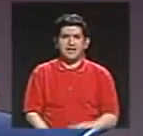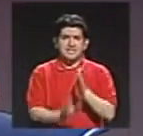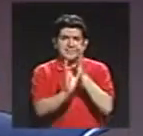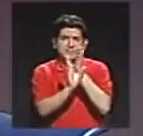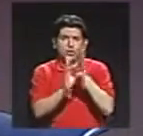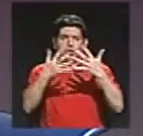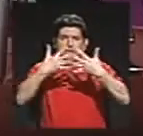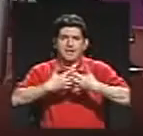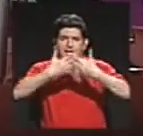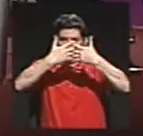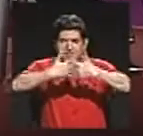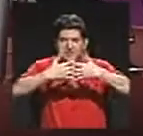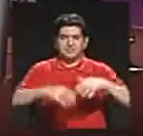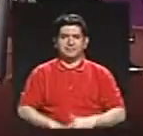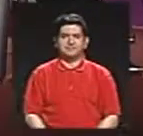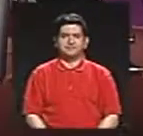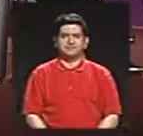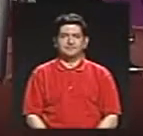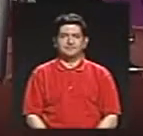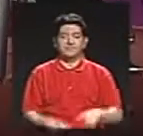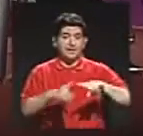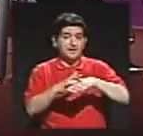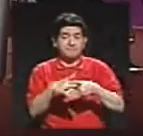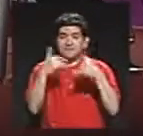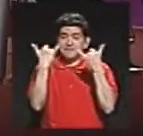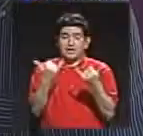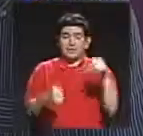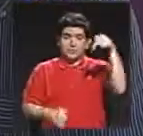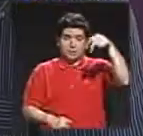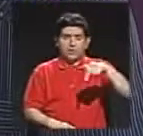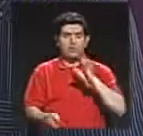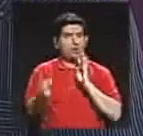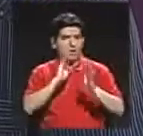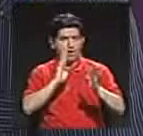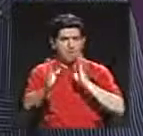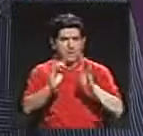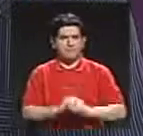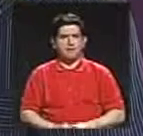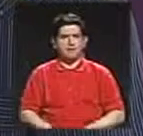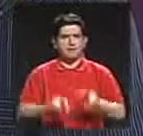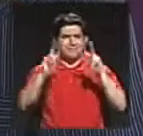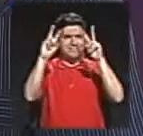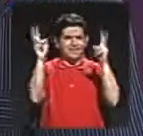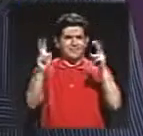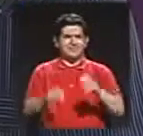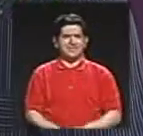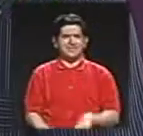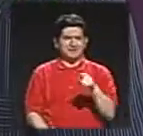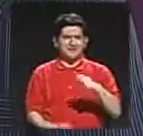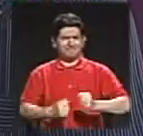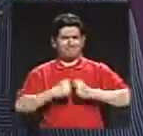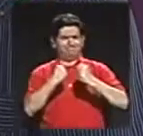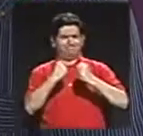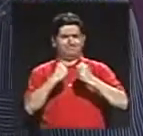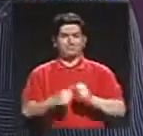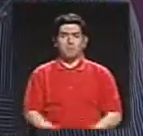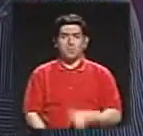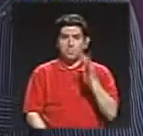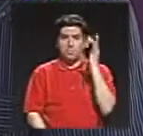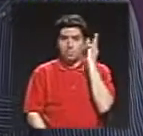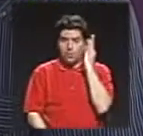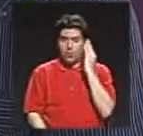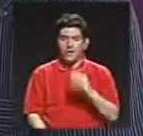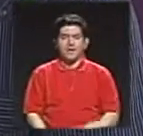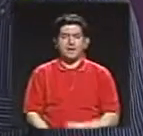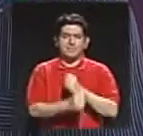psicología empresarial sin más a la luz de esto el día de hoy vamos a hablar sobre un tema de potencia las mujeres de las